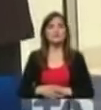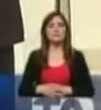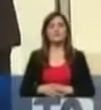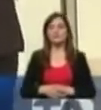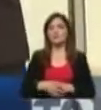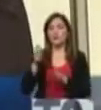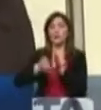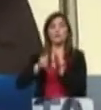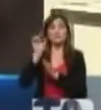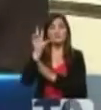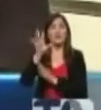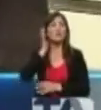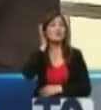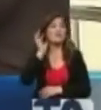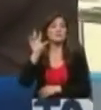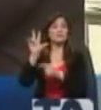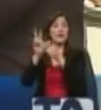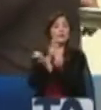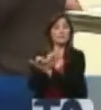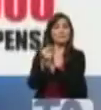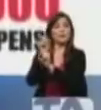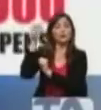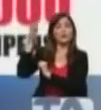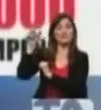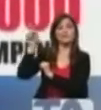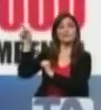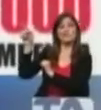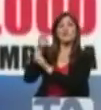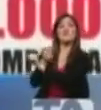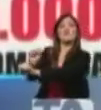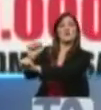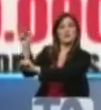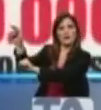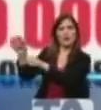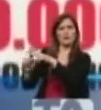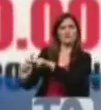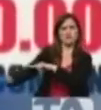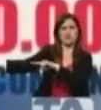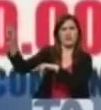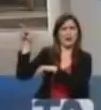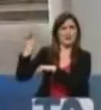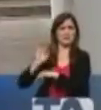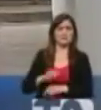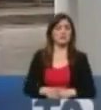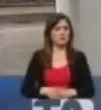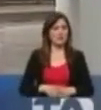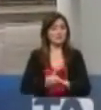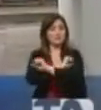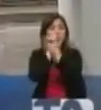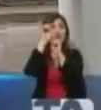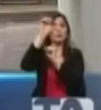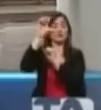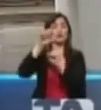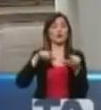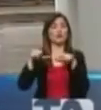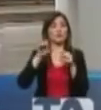3 abogados, entre ellos una mujer, son los defensores del profesor Javier Magallanes, prófugo de la justicia. Ellos llegaron la mañana de este lunes